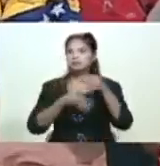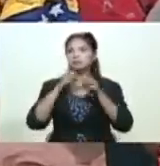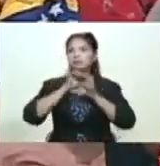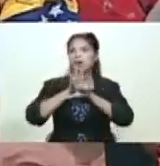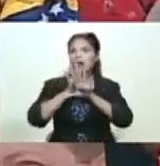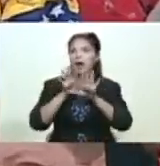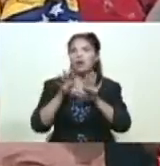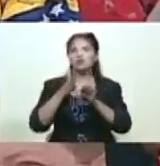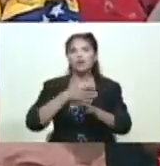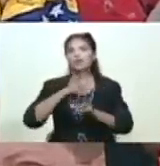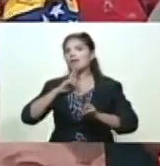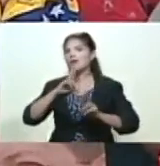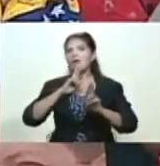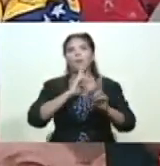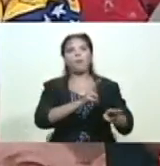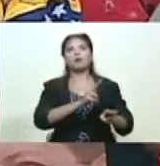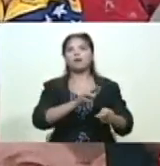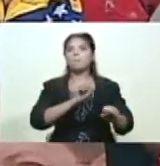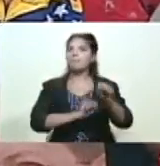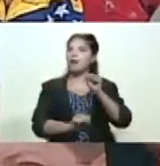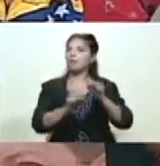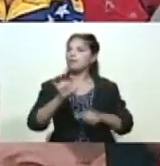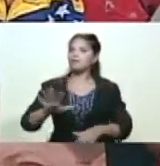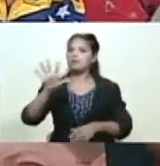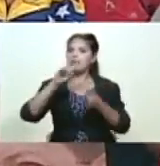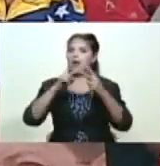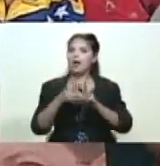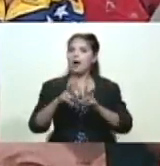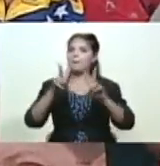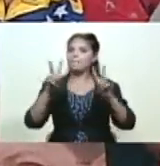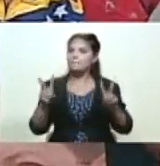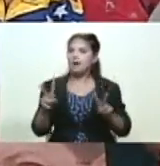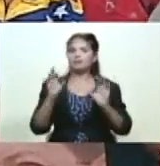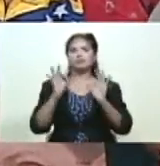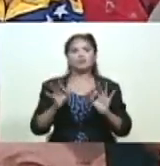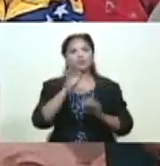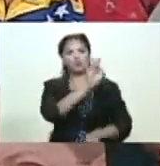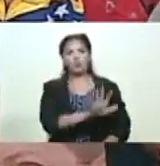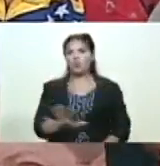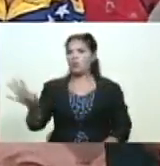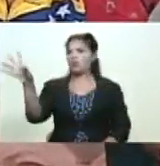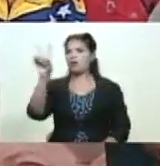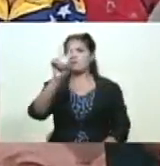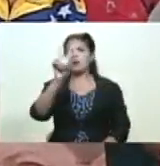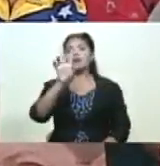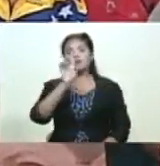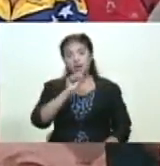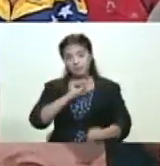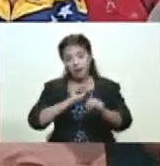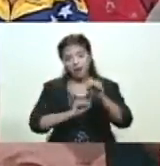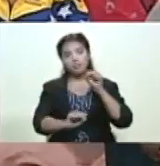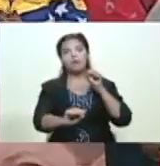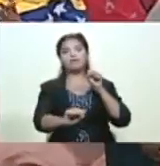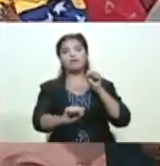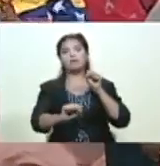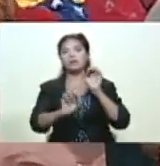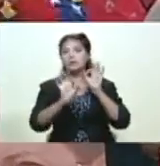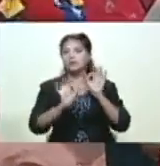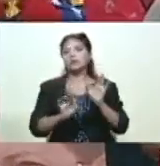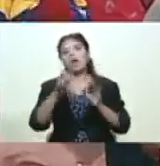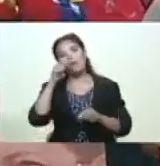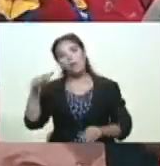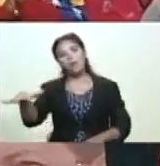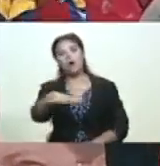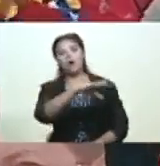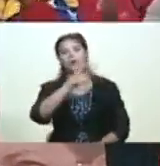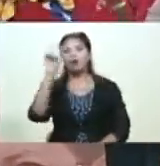nuestras acciones para defender la paz, la integridad territorial y para defender al sagrado pueblo